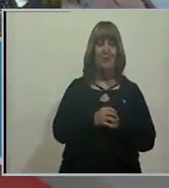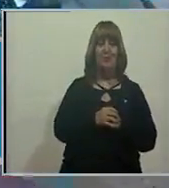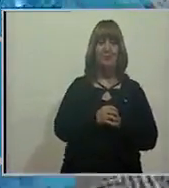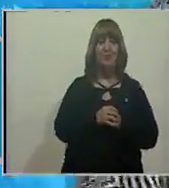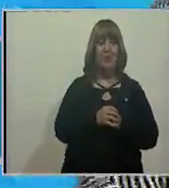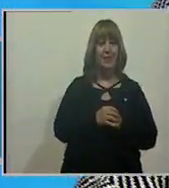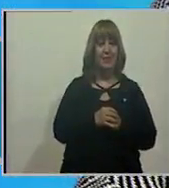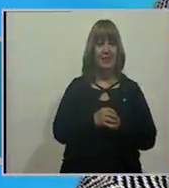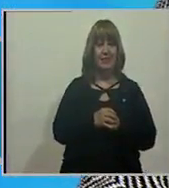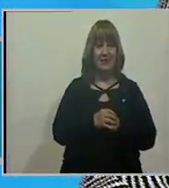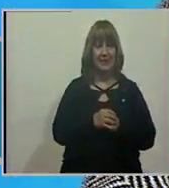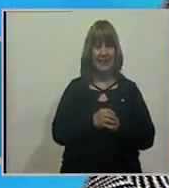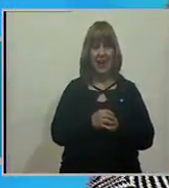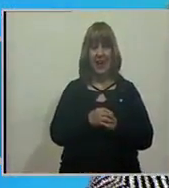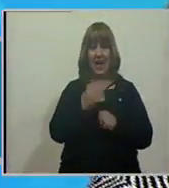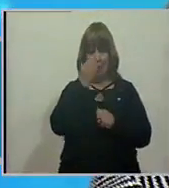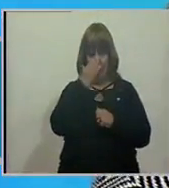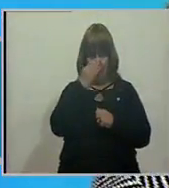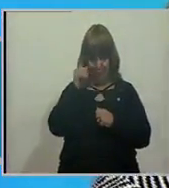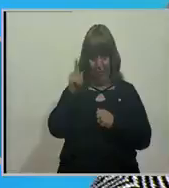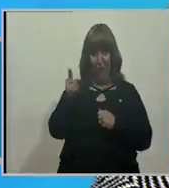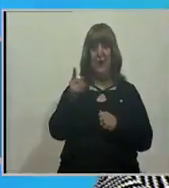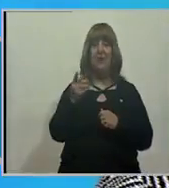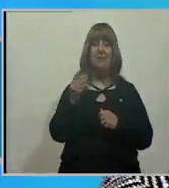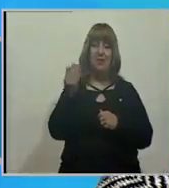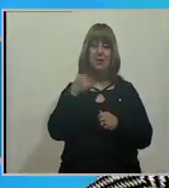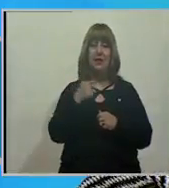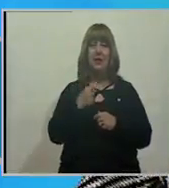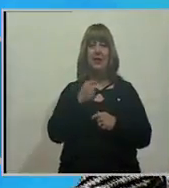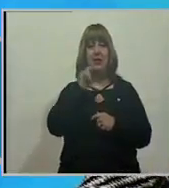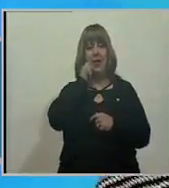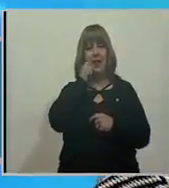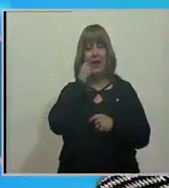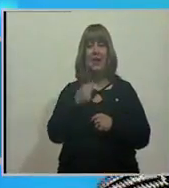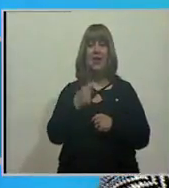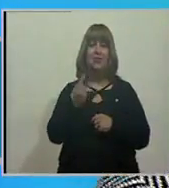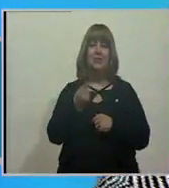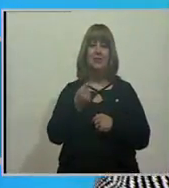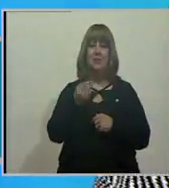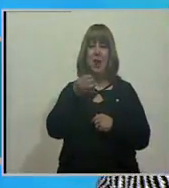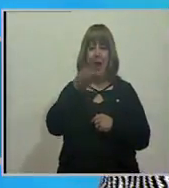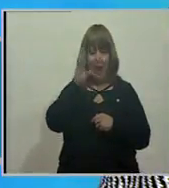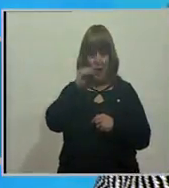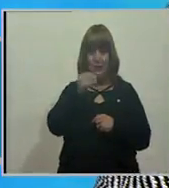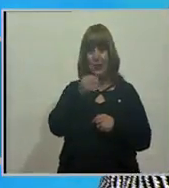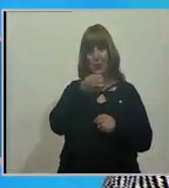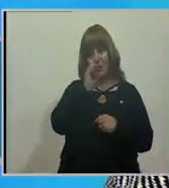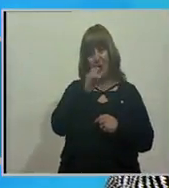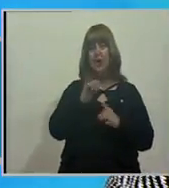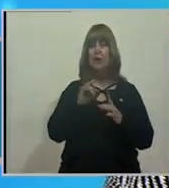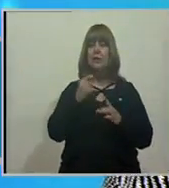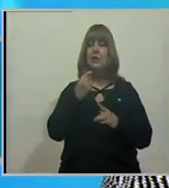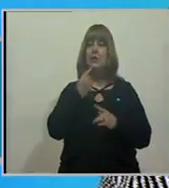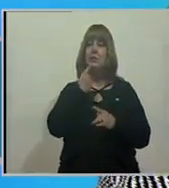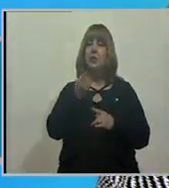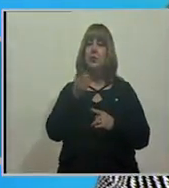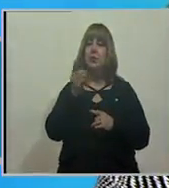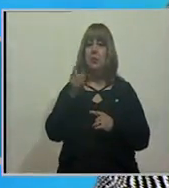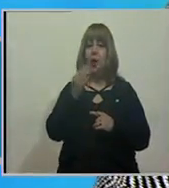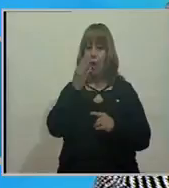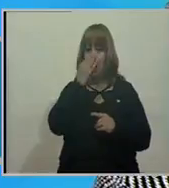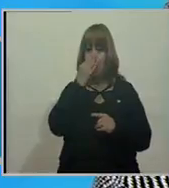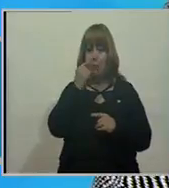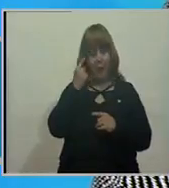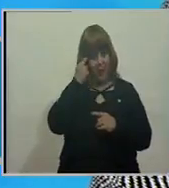siete. Cordobesa, te salió hermoso. Qué rico el fernet. No, pero eso tampoco vamos a hablar hoy. María Inés, ¿surgió en Córdoba Siete